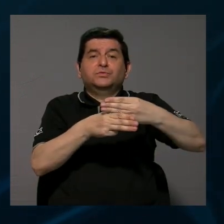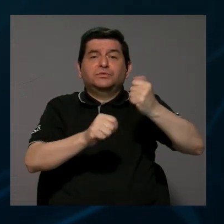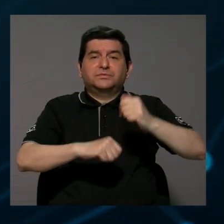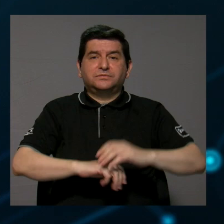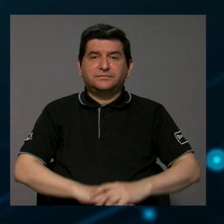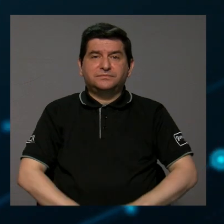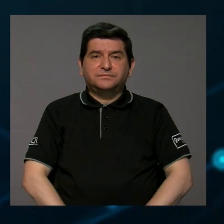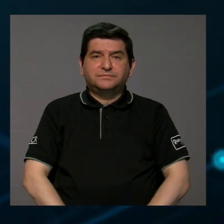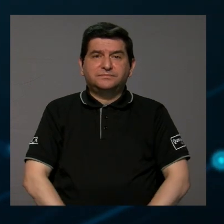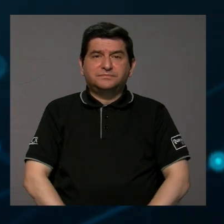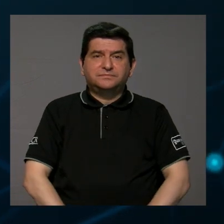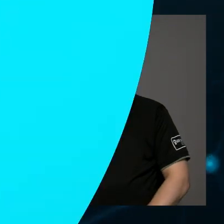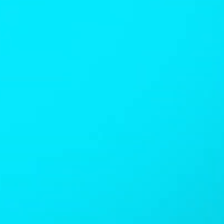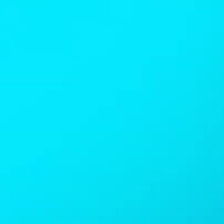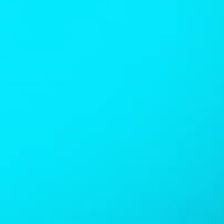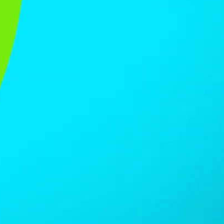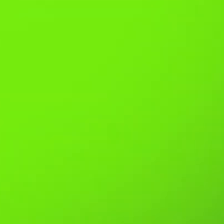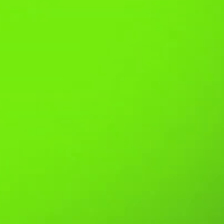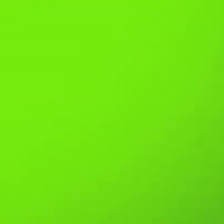mundiales.